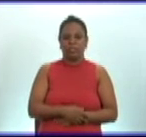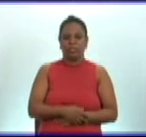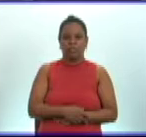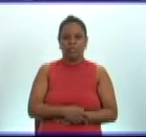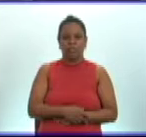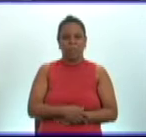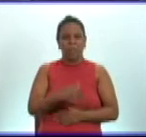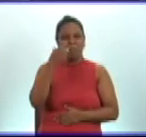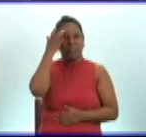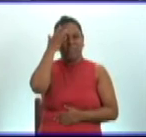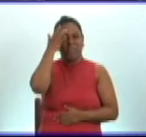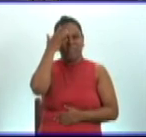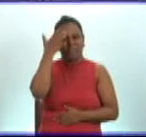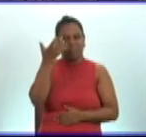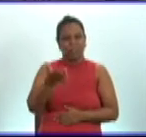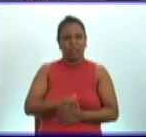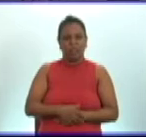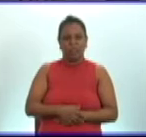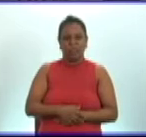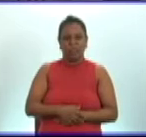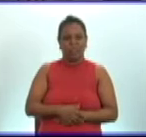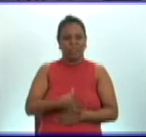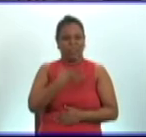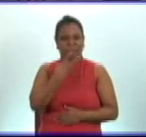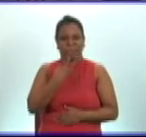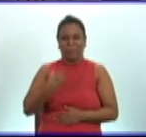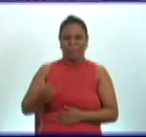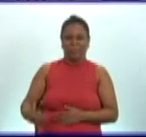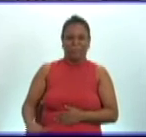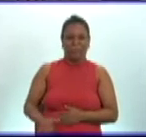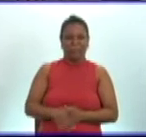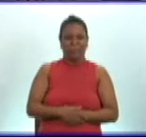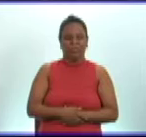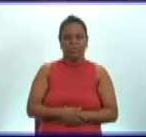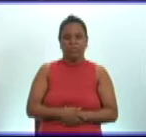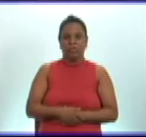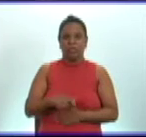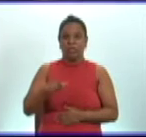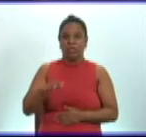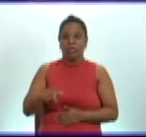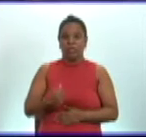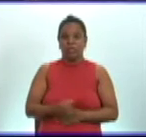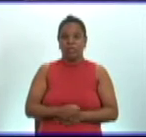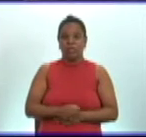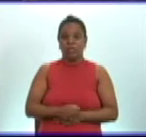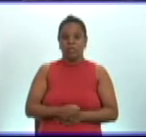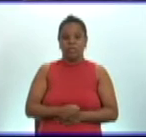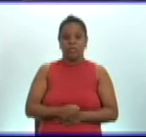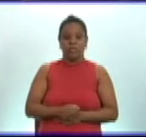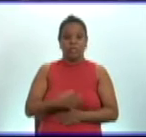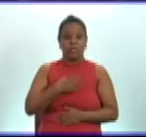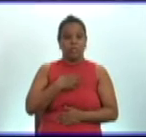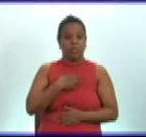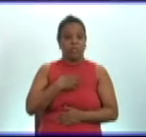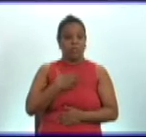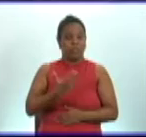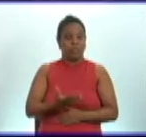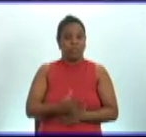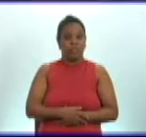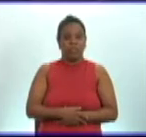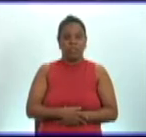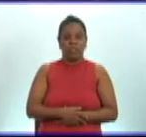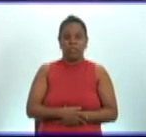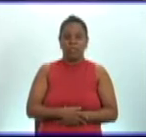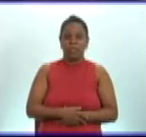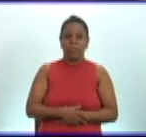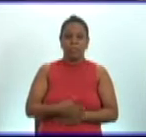lamentable y repugnante es el acto que me concede la honra de comparecer y elevar mi humilde voz